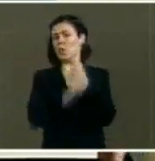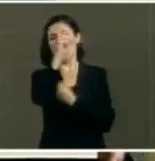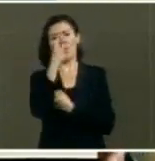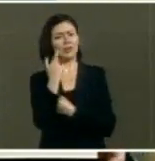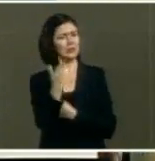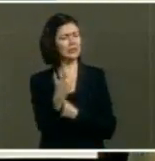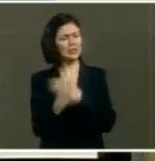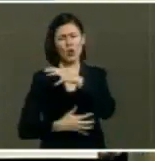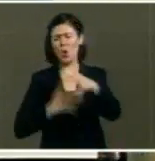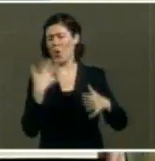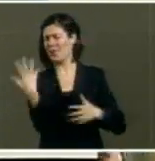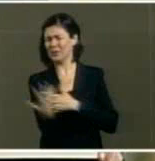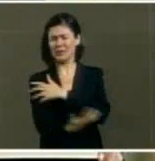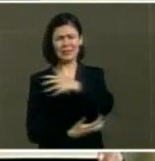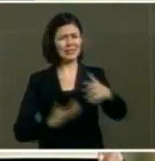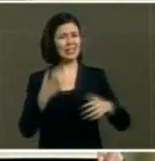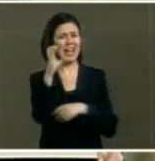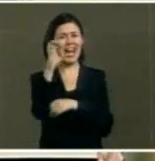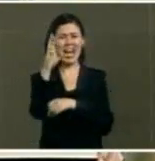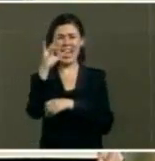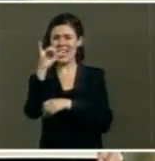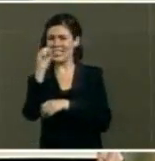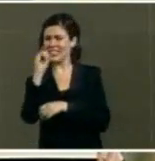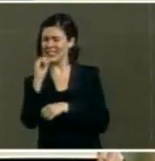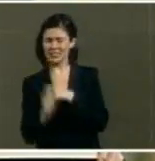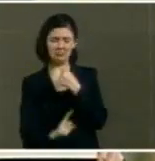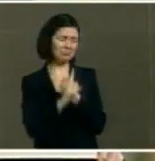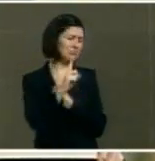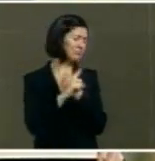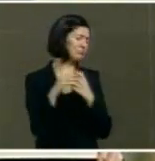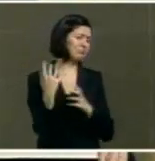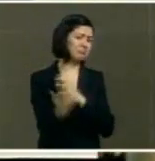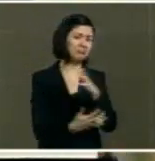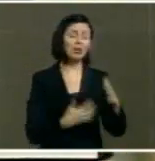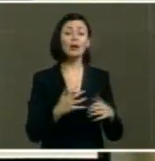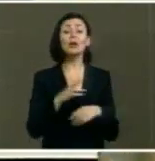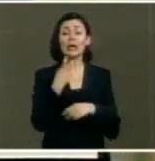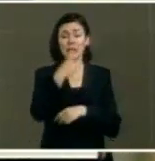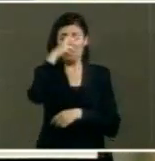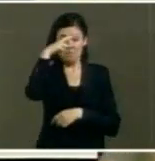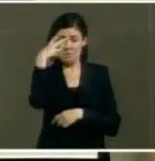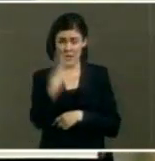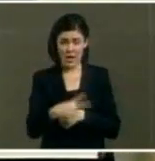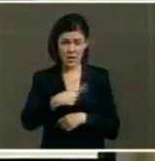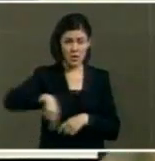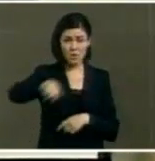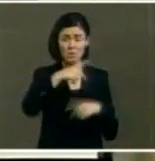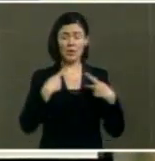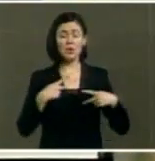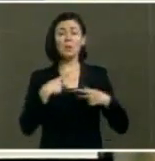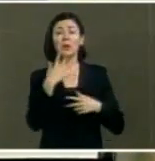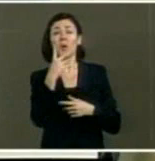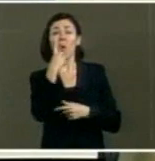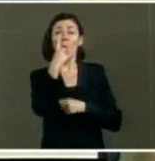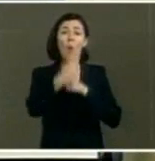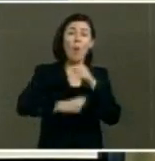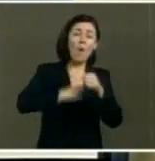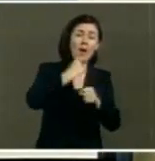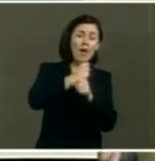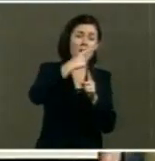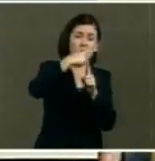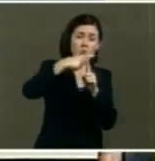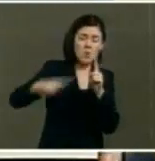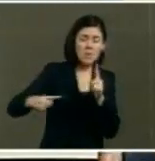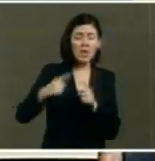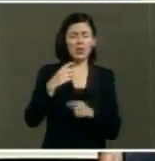perdimos, sino por los que dejamos de generar. A los mexicanos nos tomó más de año y medio recuperar el empleo y